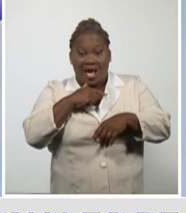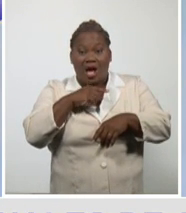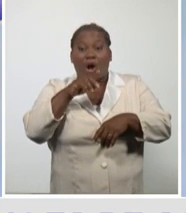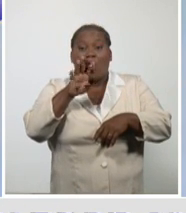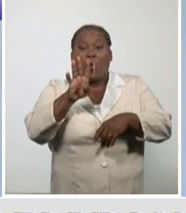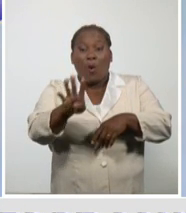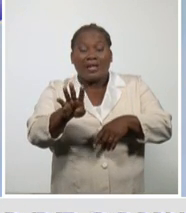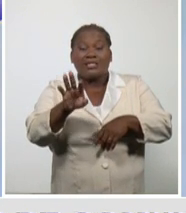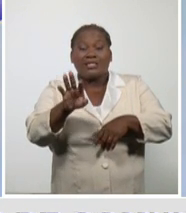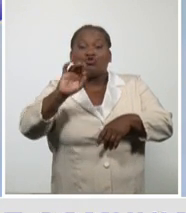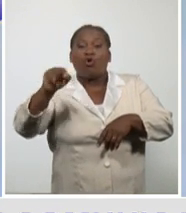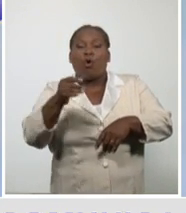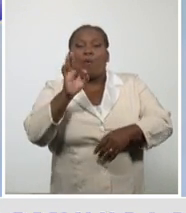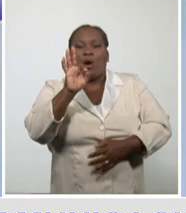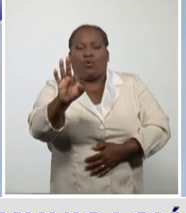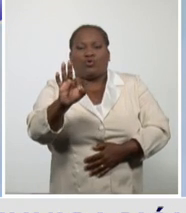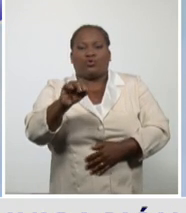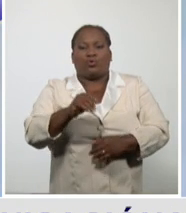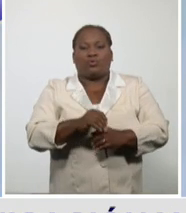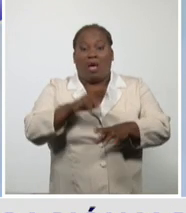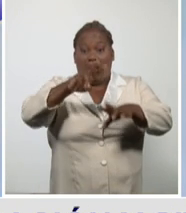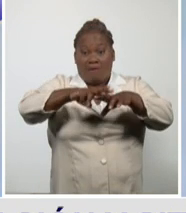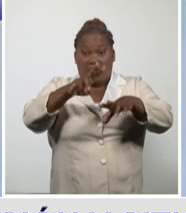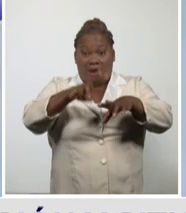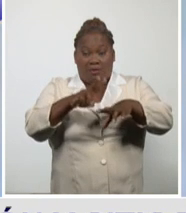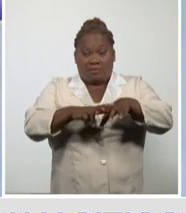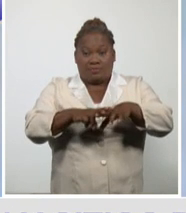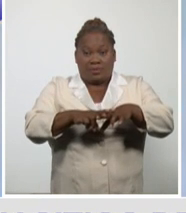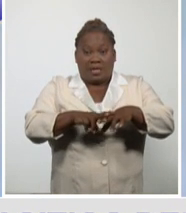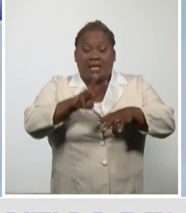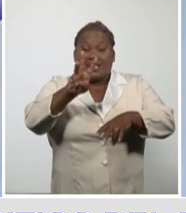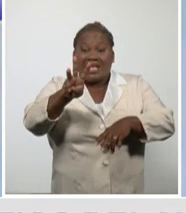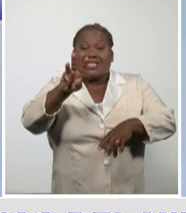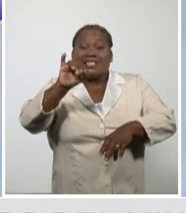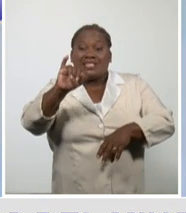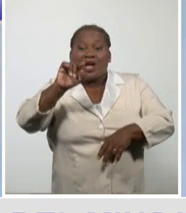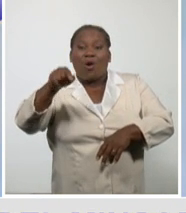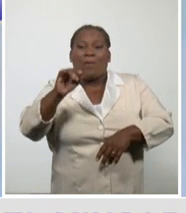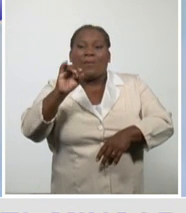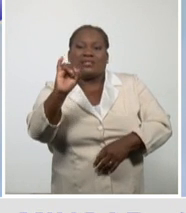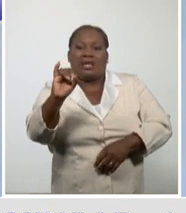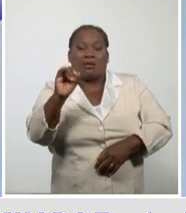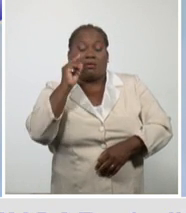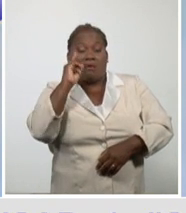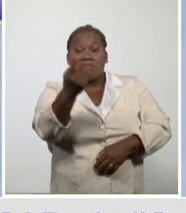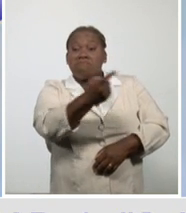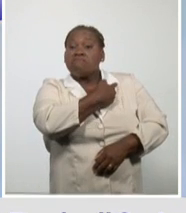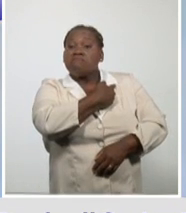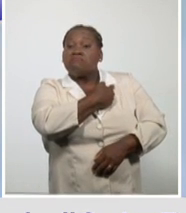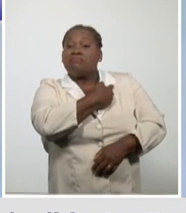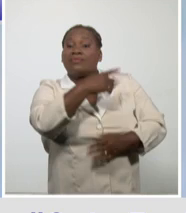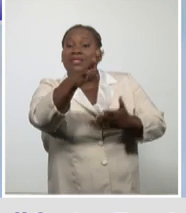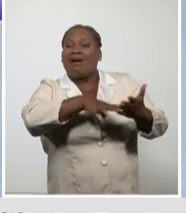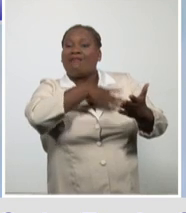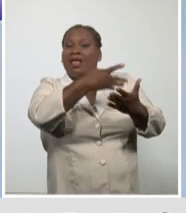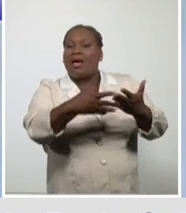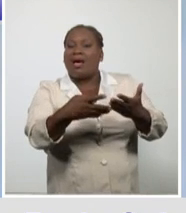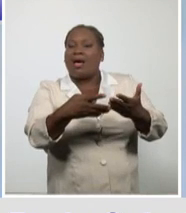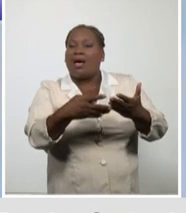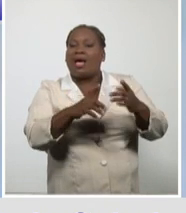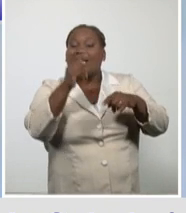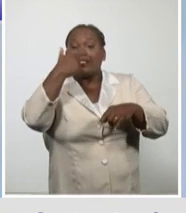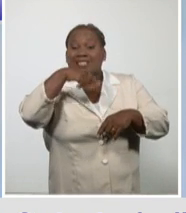habitantes. En el caso de La Habana, 36,6, ustedes ven que es una tasa que se ha